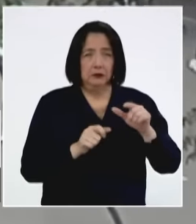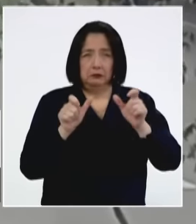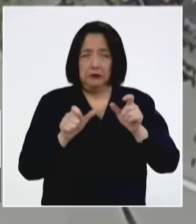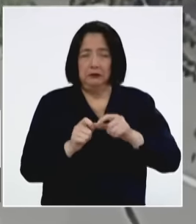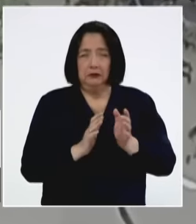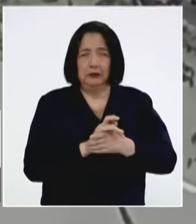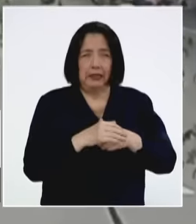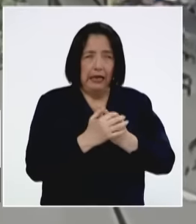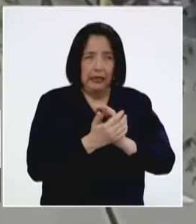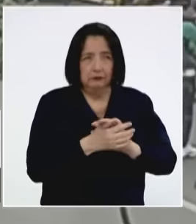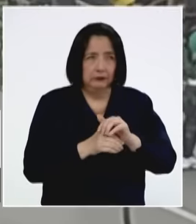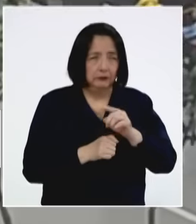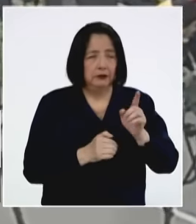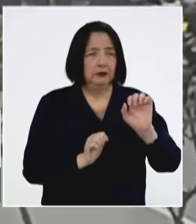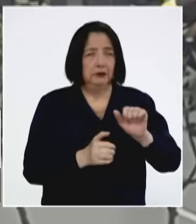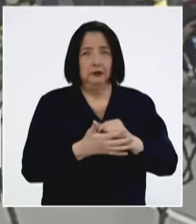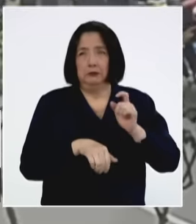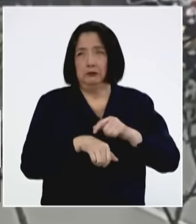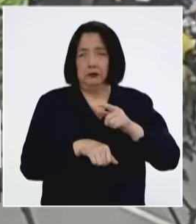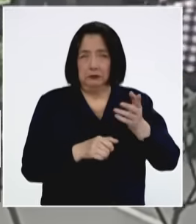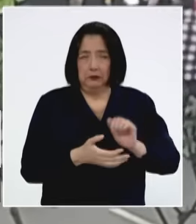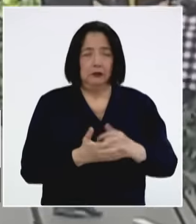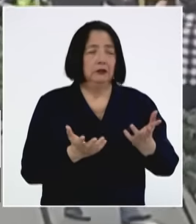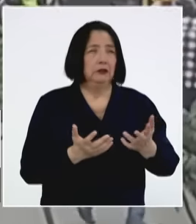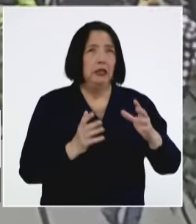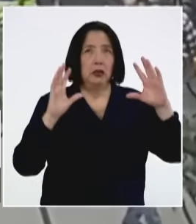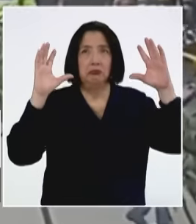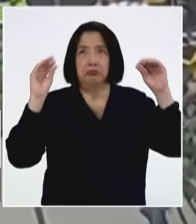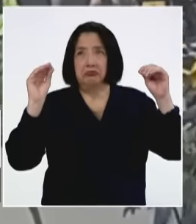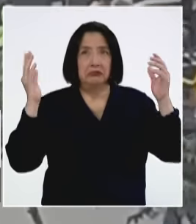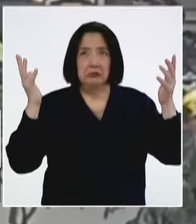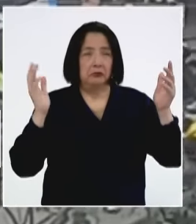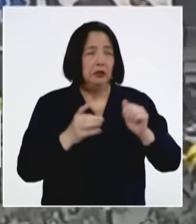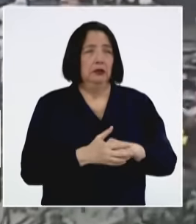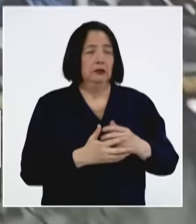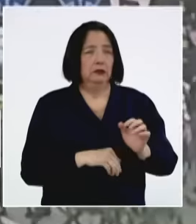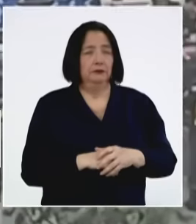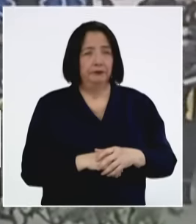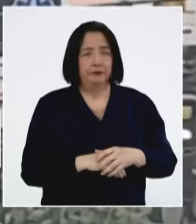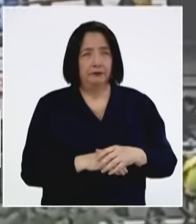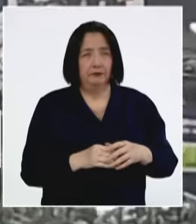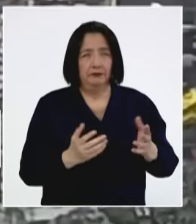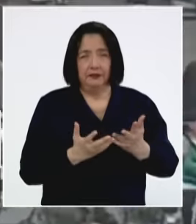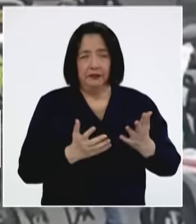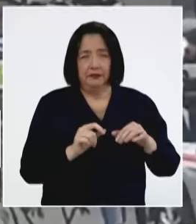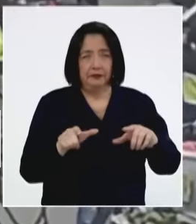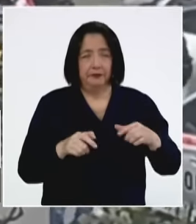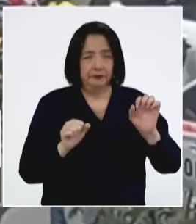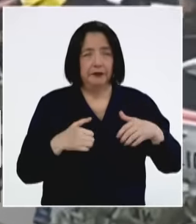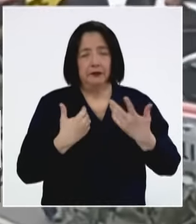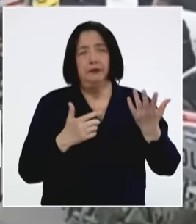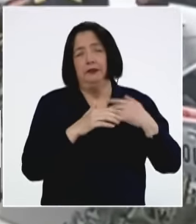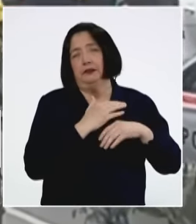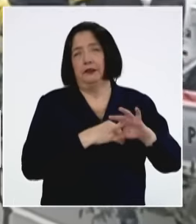habrían aprovechado este momento en el cual el servicio eléctrico estaba faltando en el lugar para poder